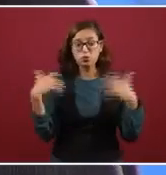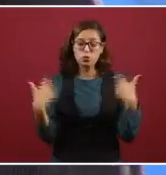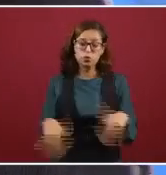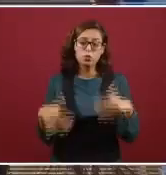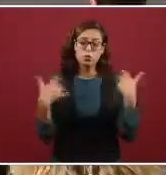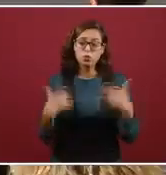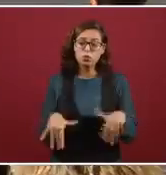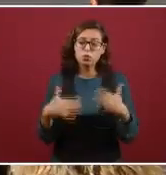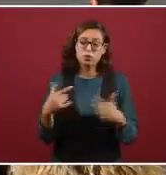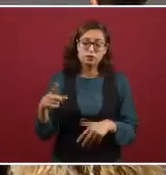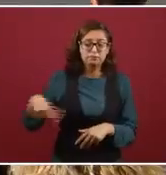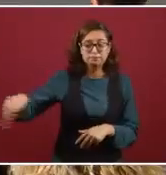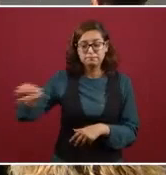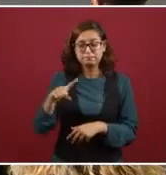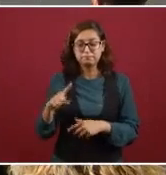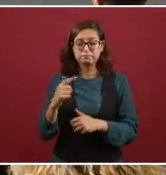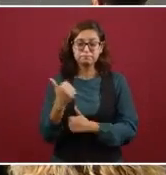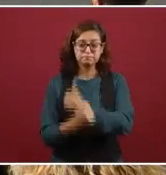extraordinaria